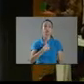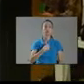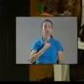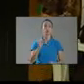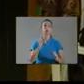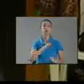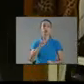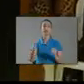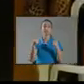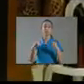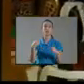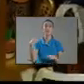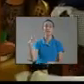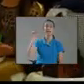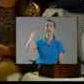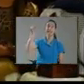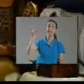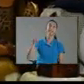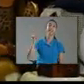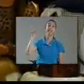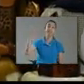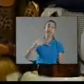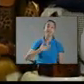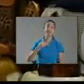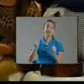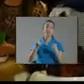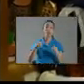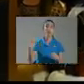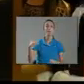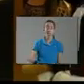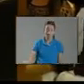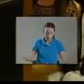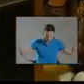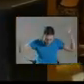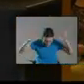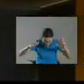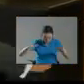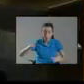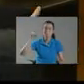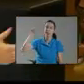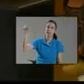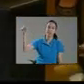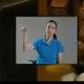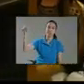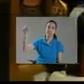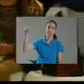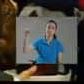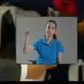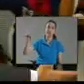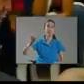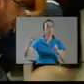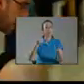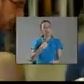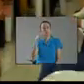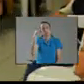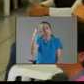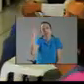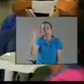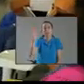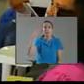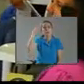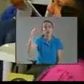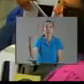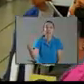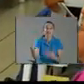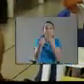Si no valora la palabra, lo que Dios dice, entonces usted está cayendo en un pecado original: la duda,